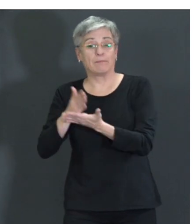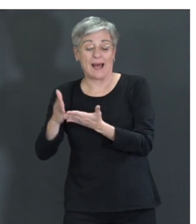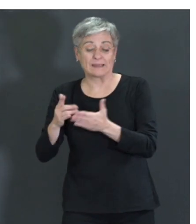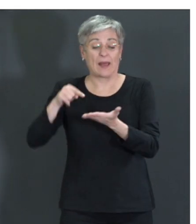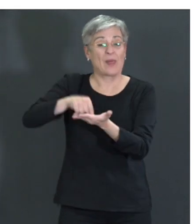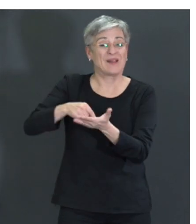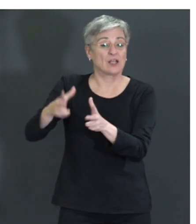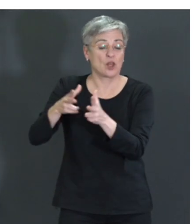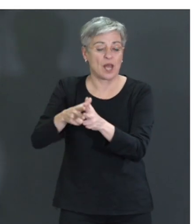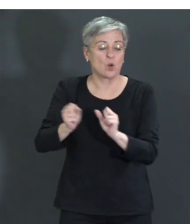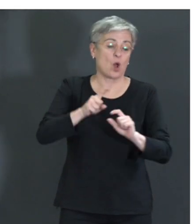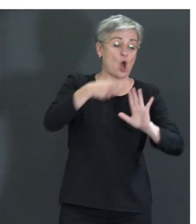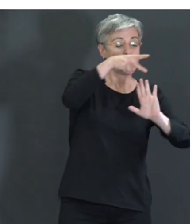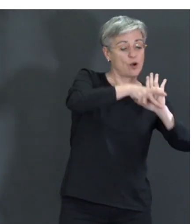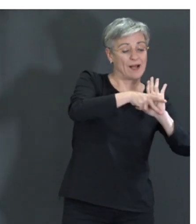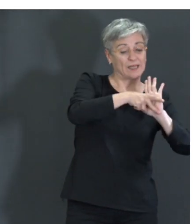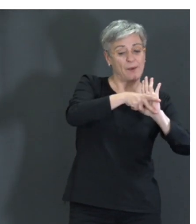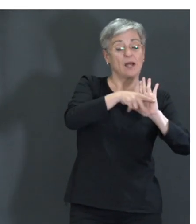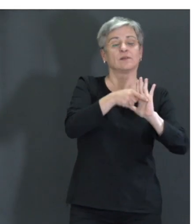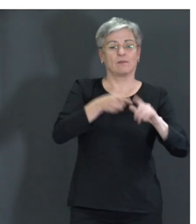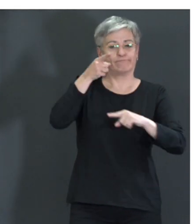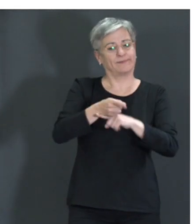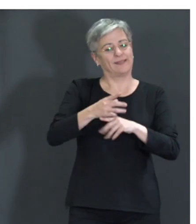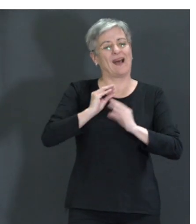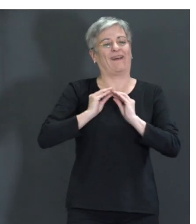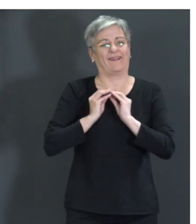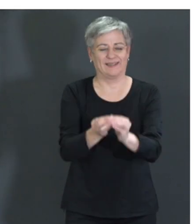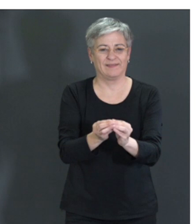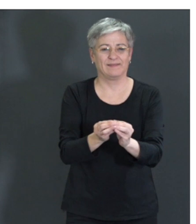demanda normativa, ¿no? Y luego pues vamos haciendo, ¿no? Entonces,